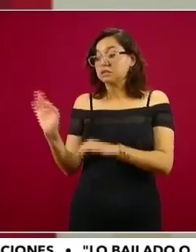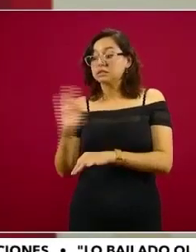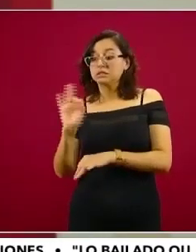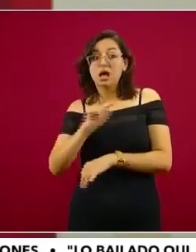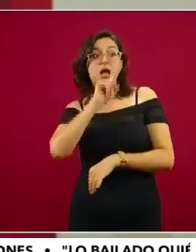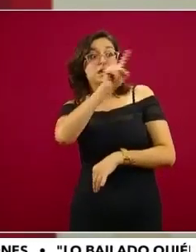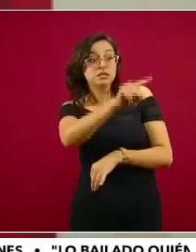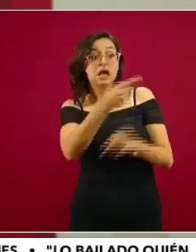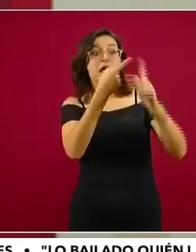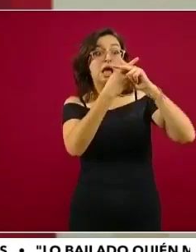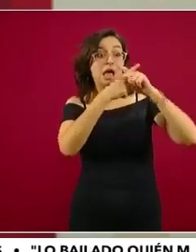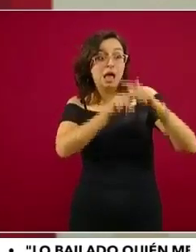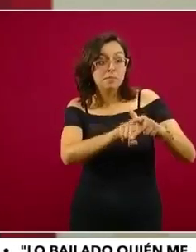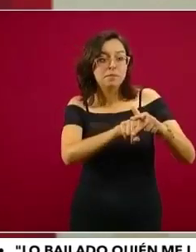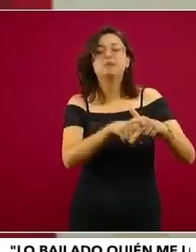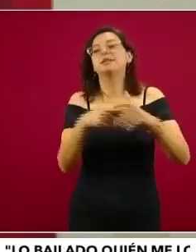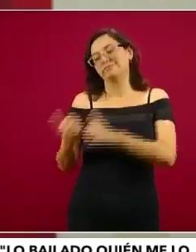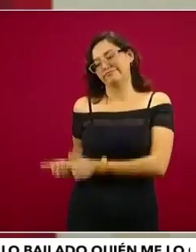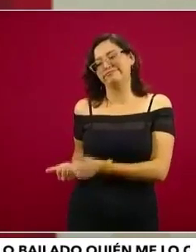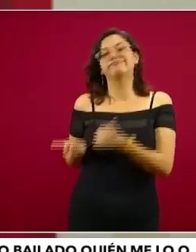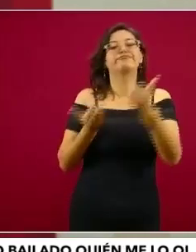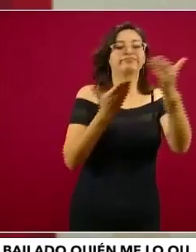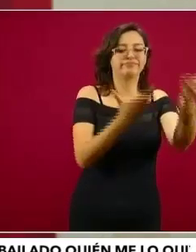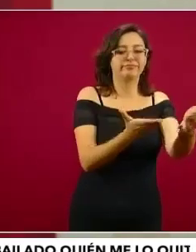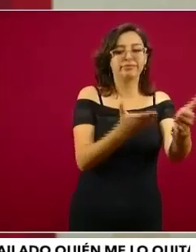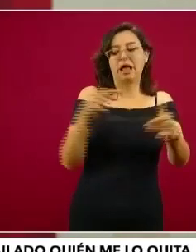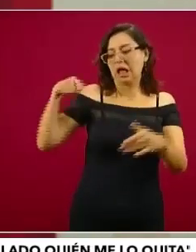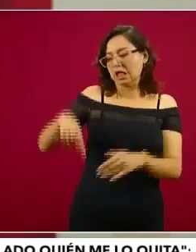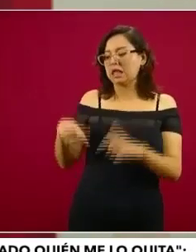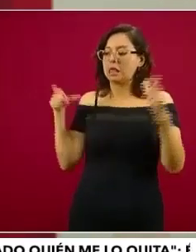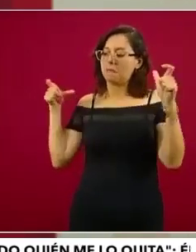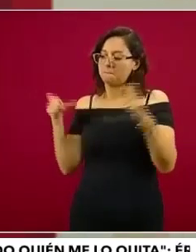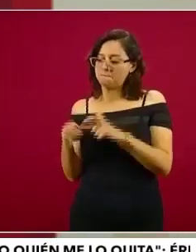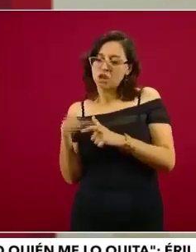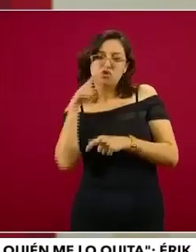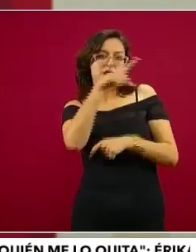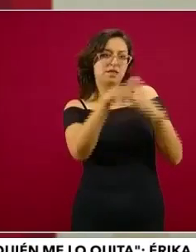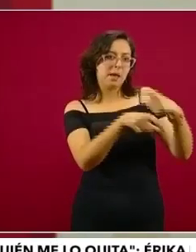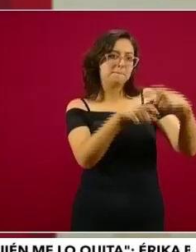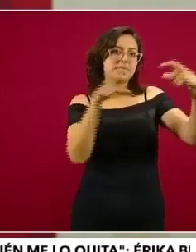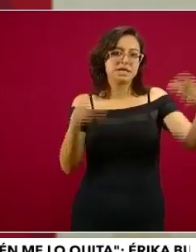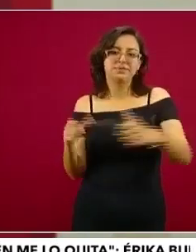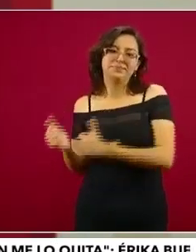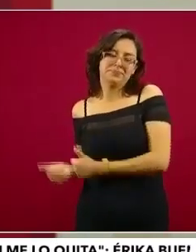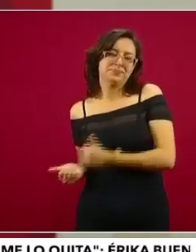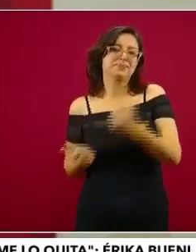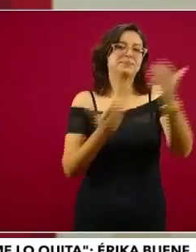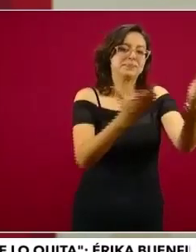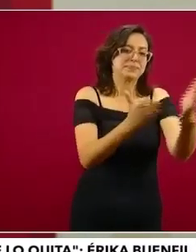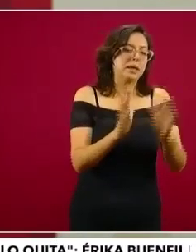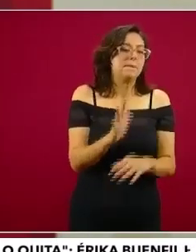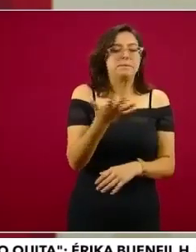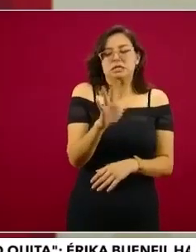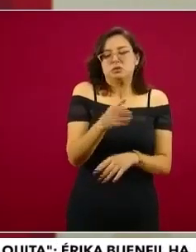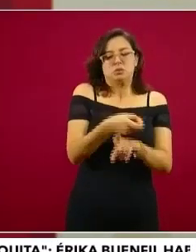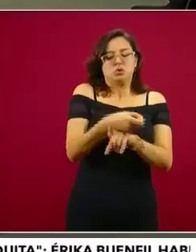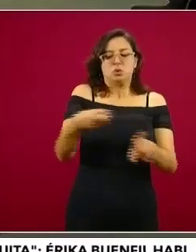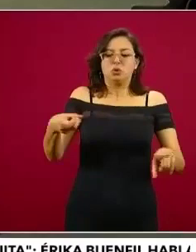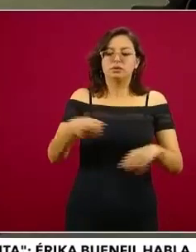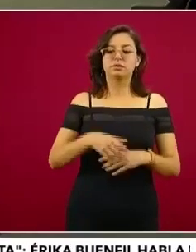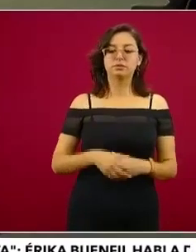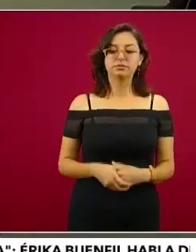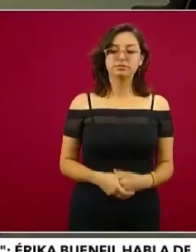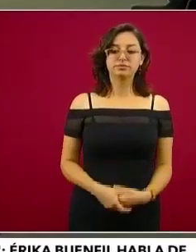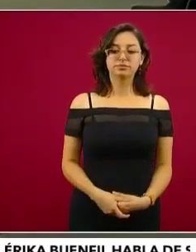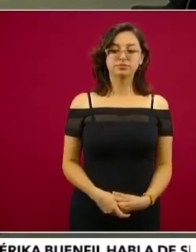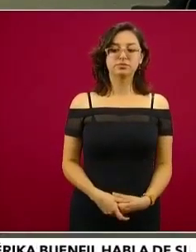necesitarlos, con antelación, y que aquí ya bajara la transmisión, se van para allá. Es más o menos el esquema que hemos seguido.